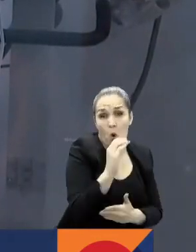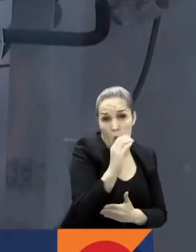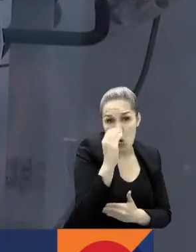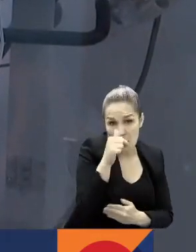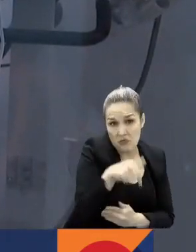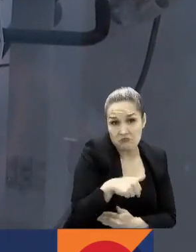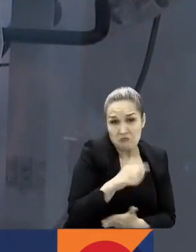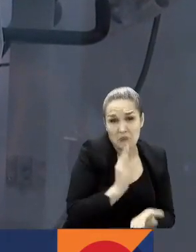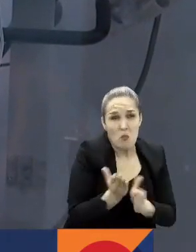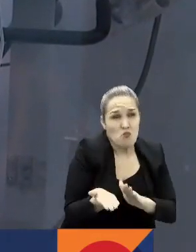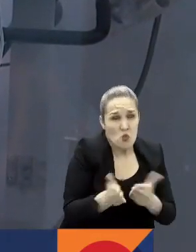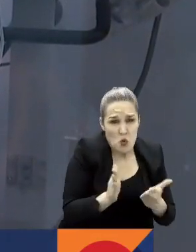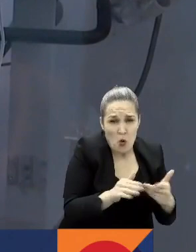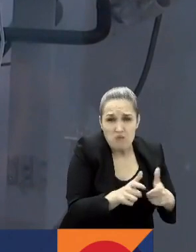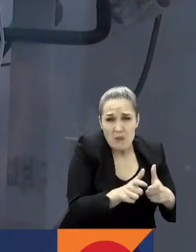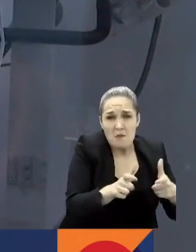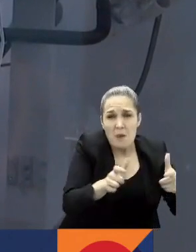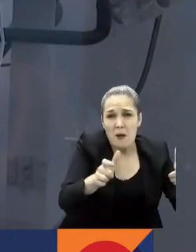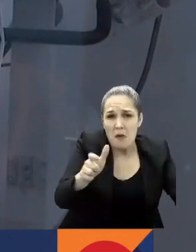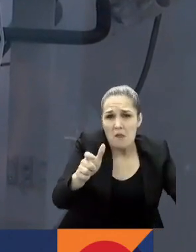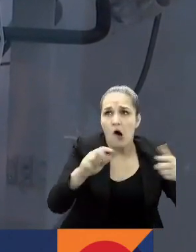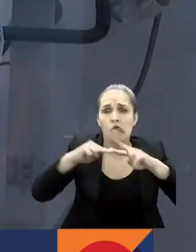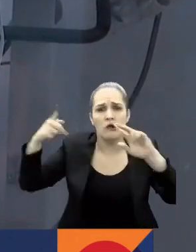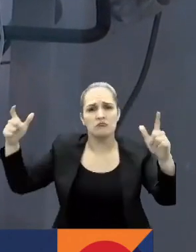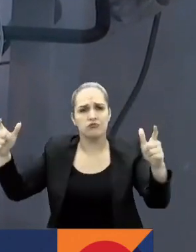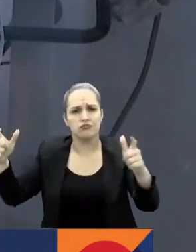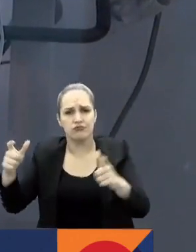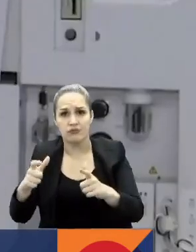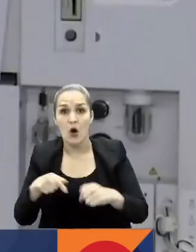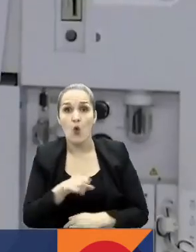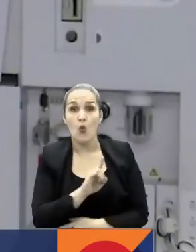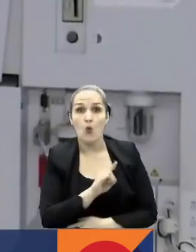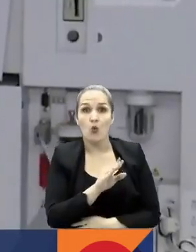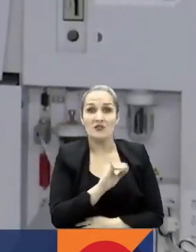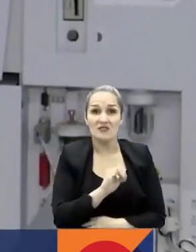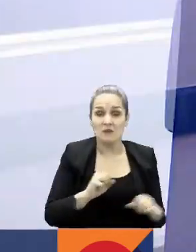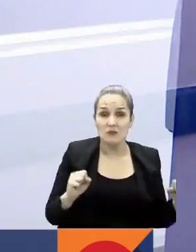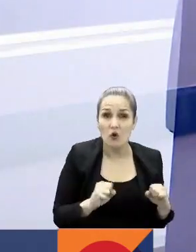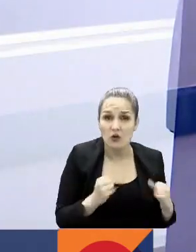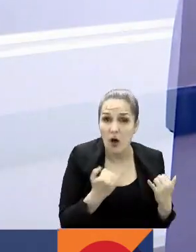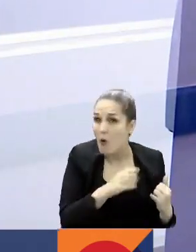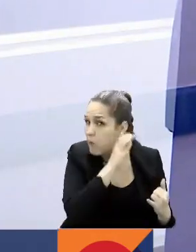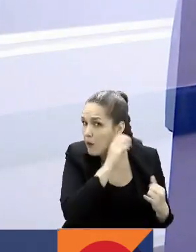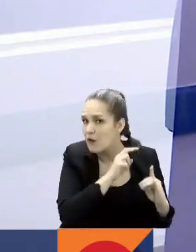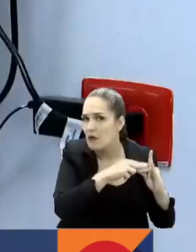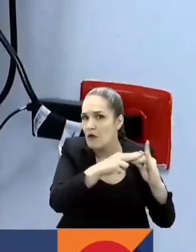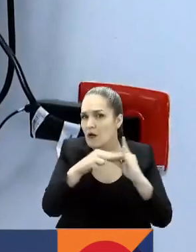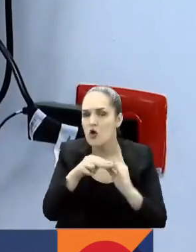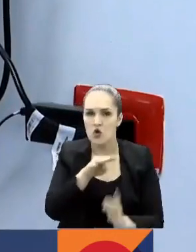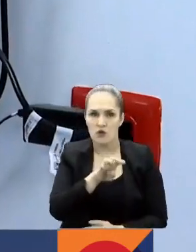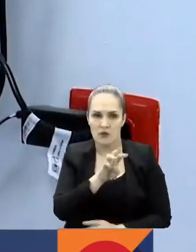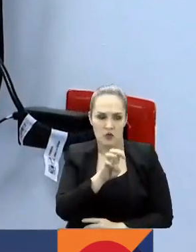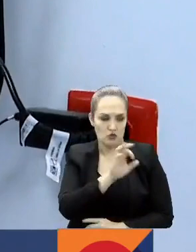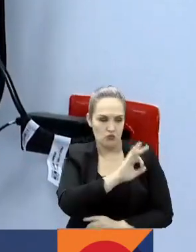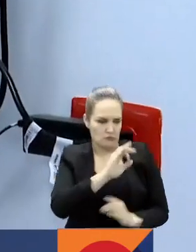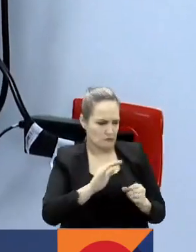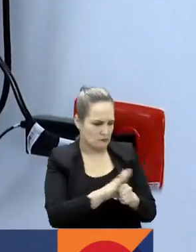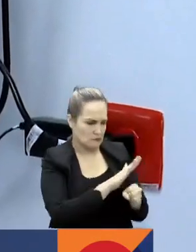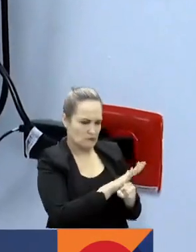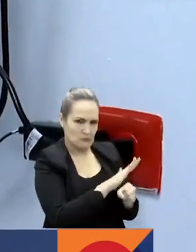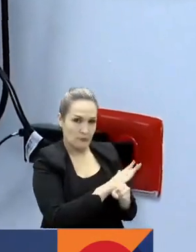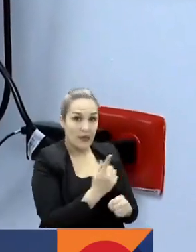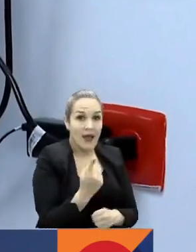Colombia. En Bogotá, la ocupación en las unidades de cuidados intensivos llega hoy a 98%. Y el día de